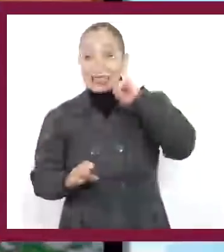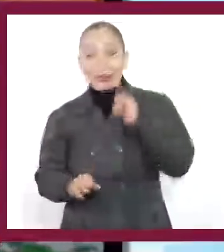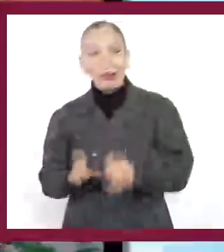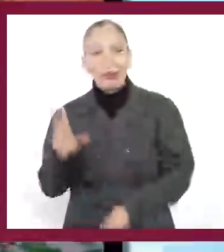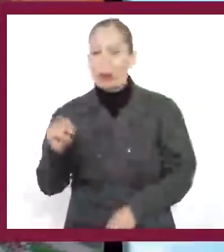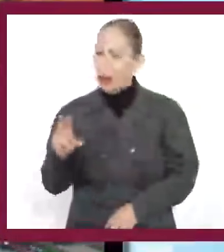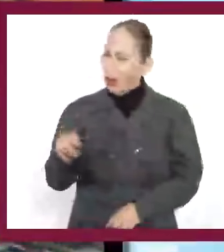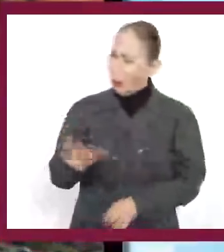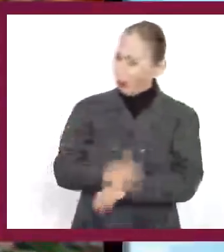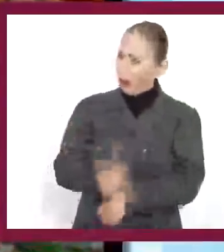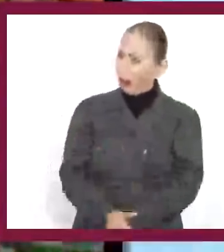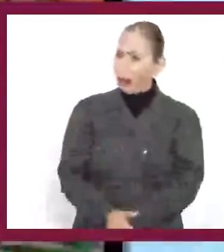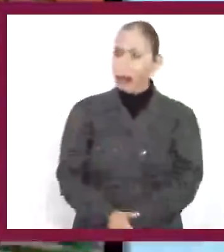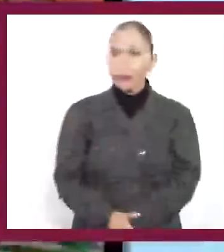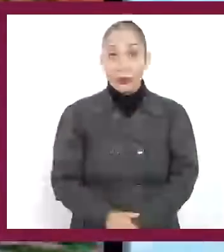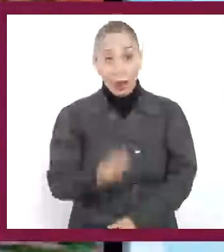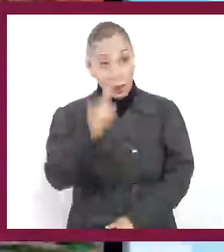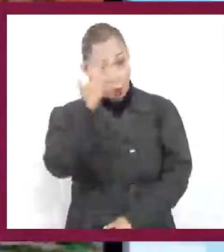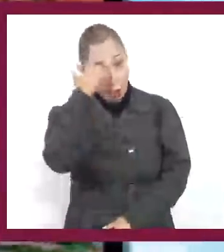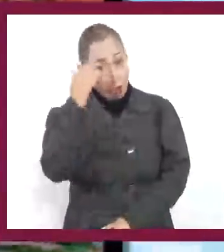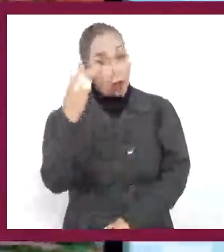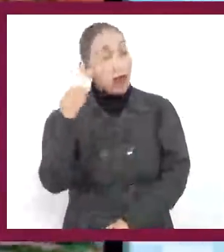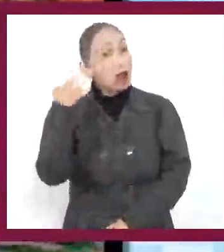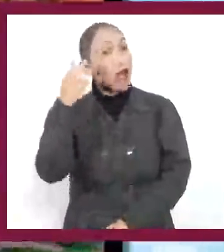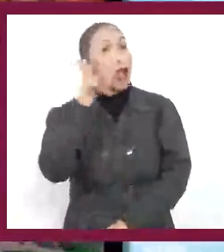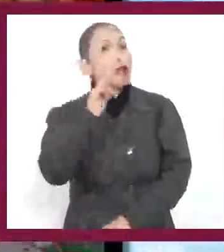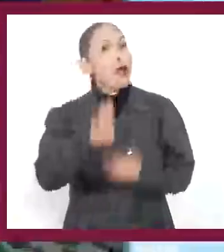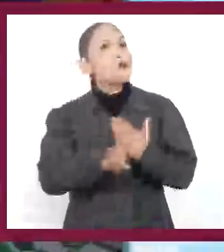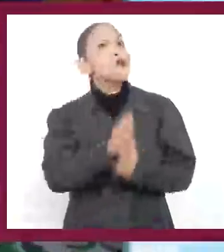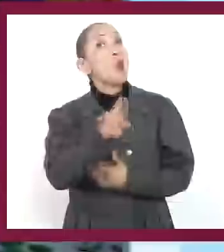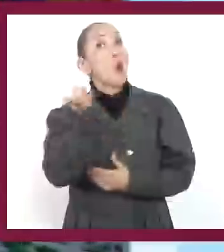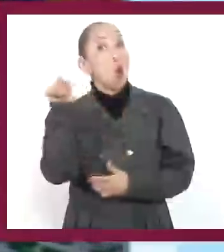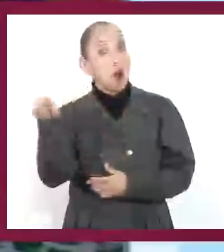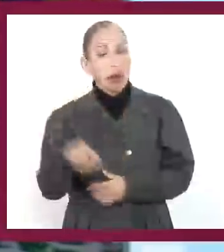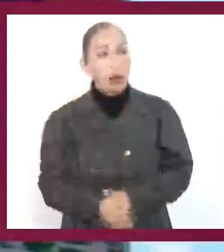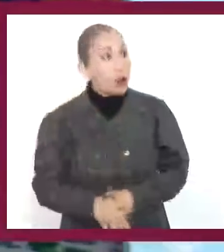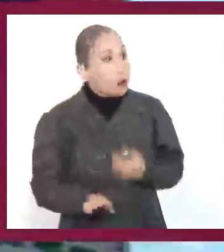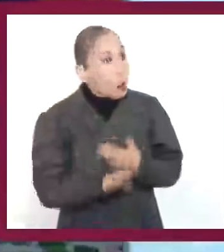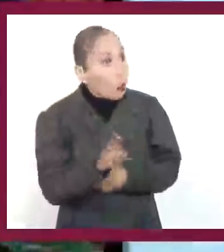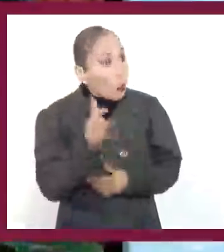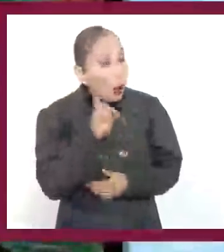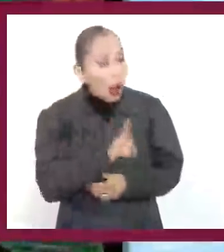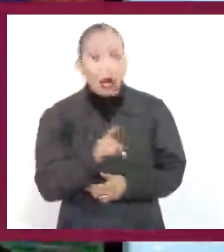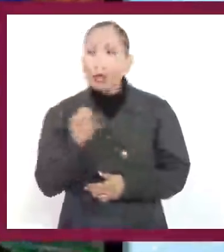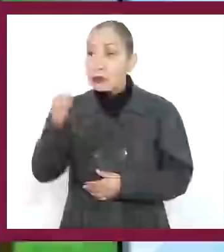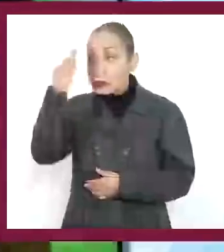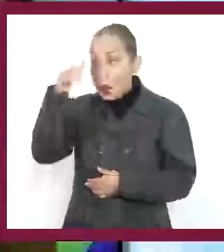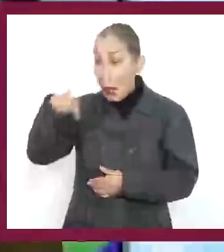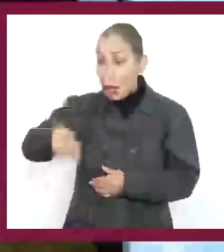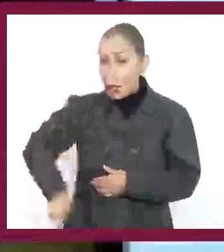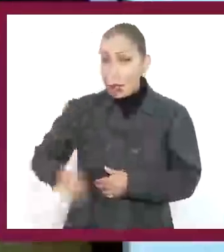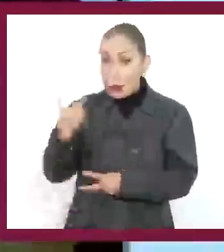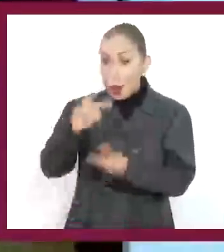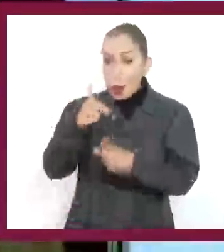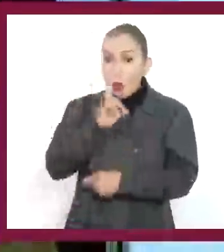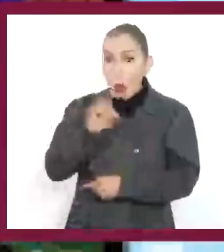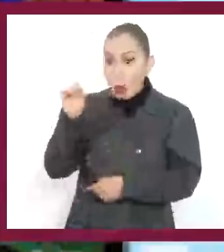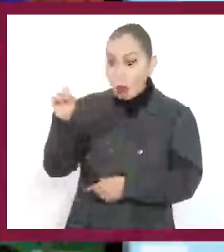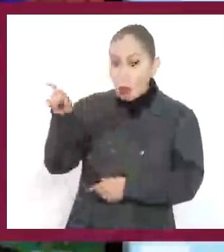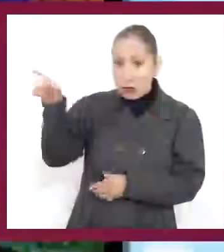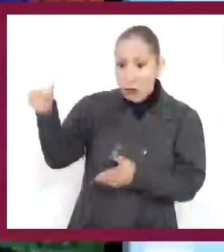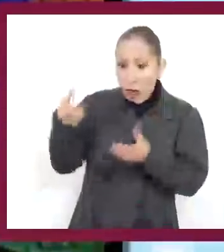¿Por qué no? Recuerden que la reina es una bruja. ¿Una bruja? Y si se entera de que está aquí con